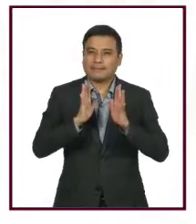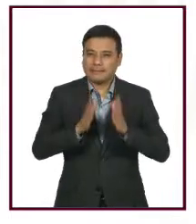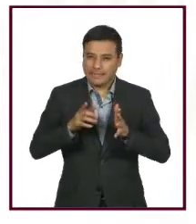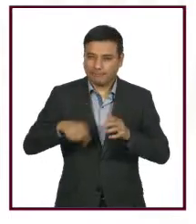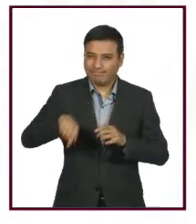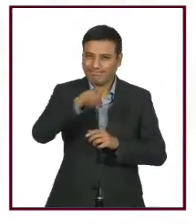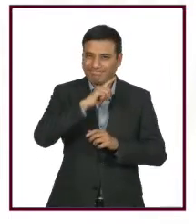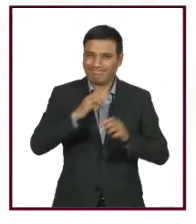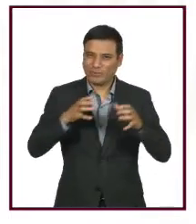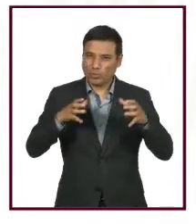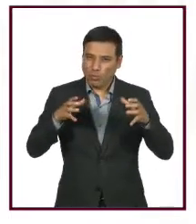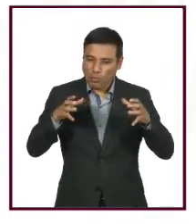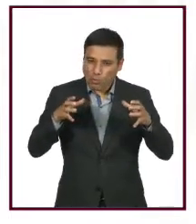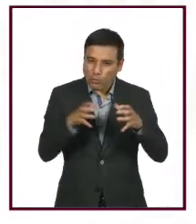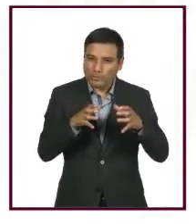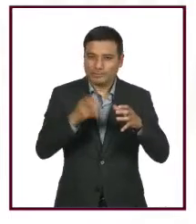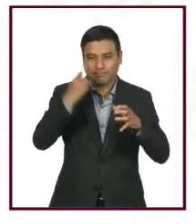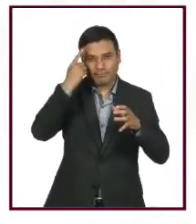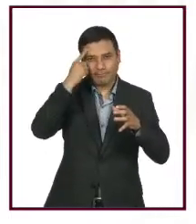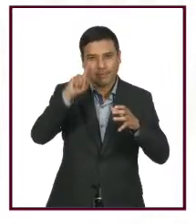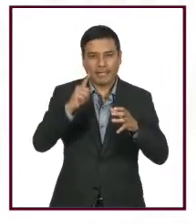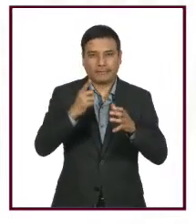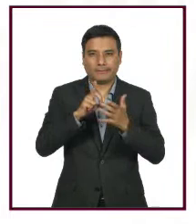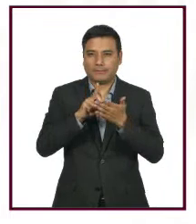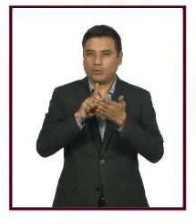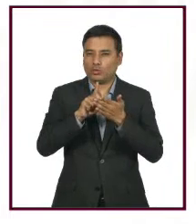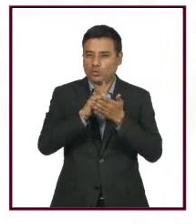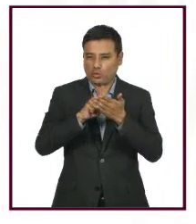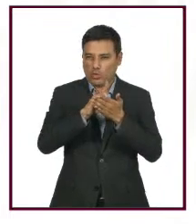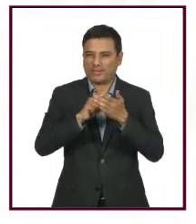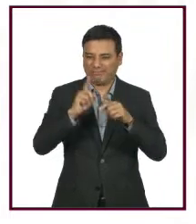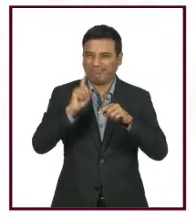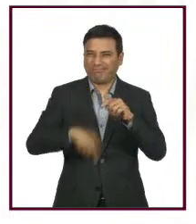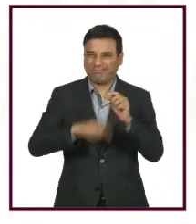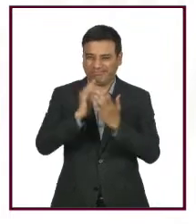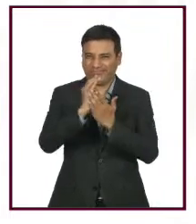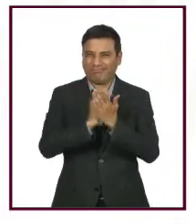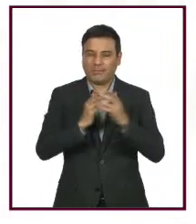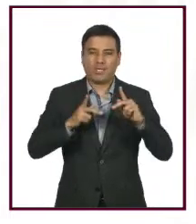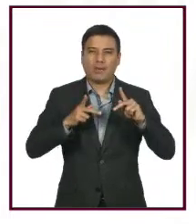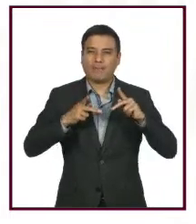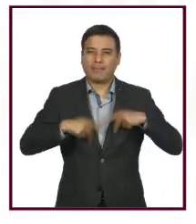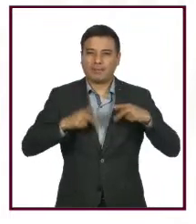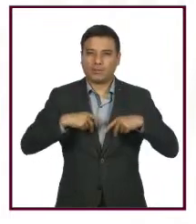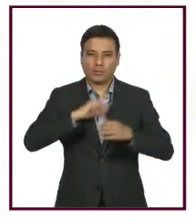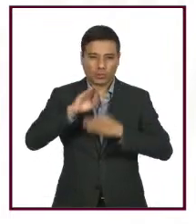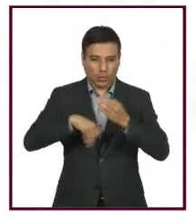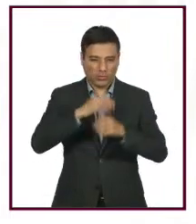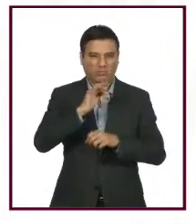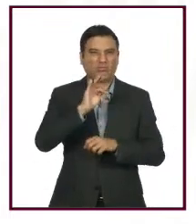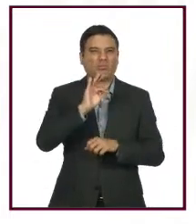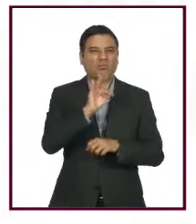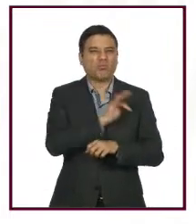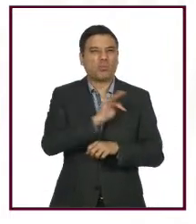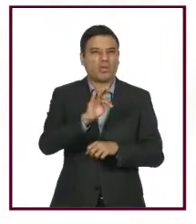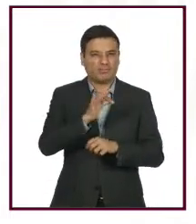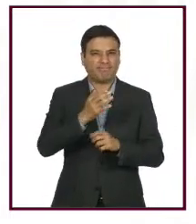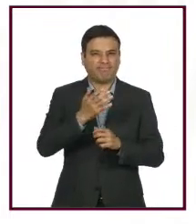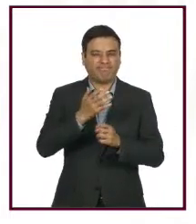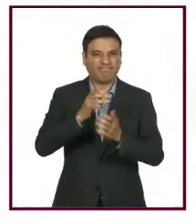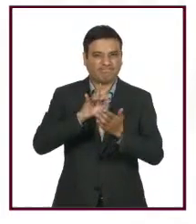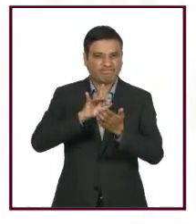como para cualquier tratamiento de consumo de sustancias. Todos podemos intervenir de forma oportuna, identificando y